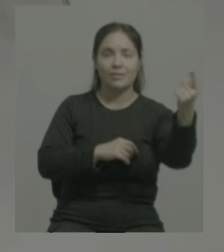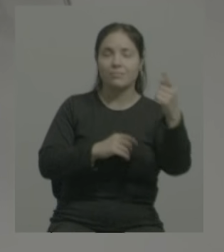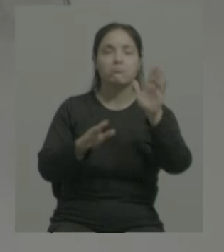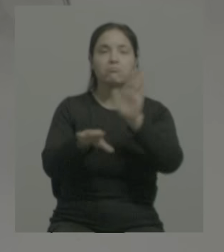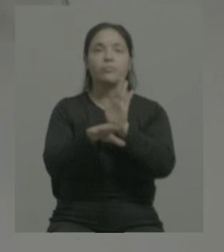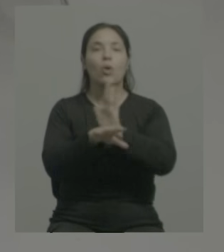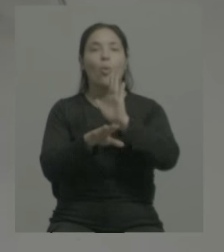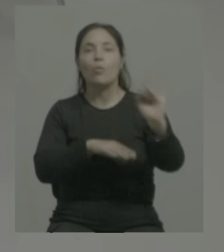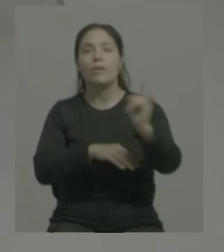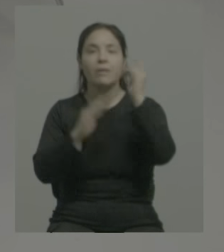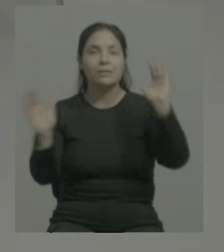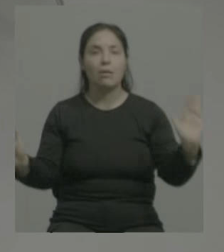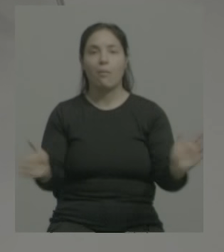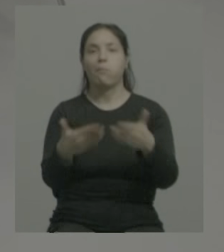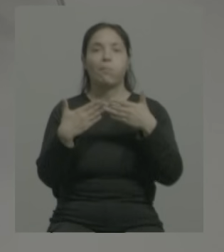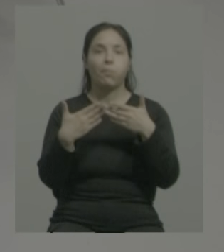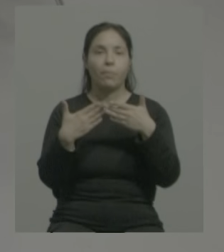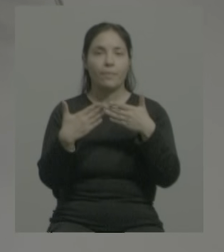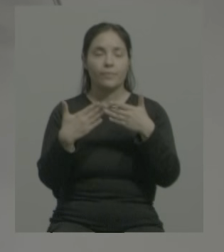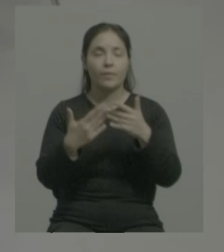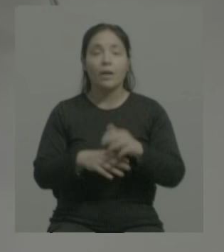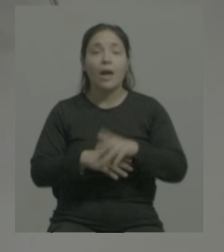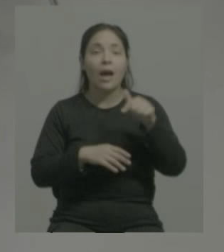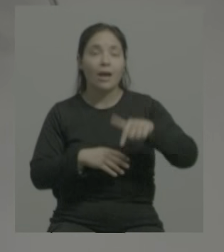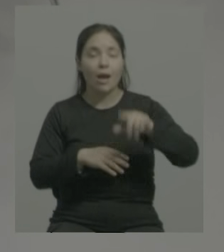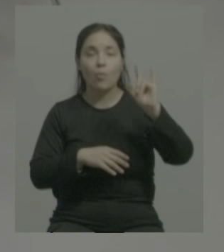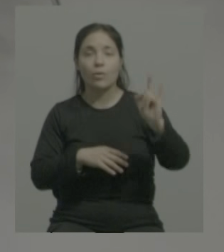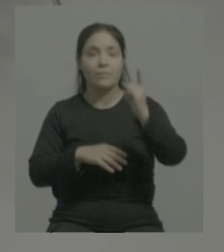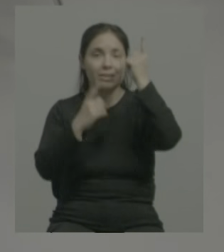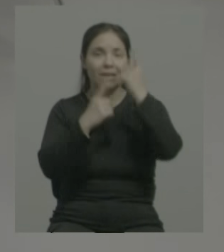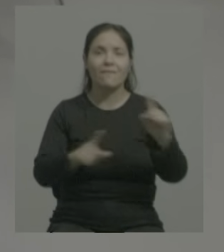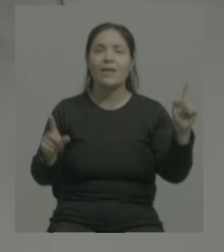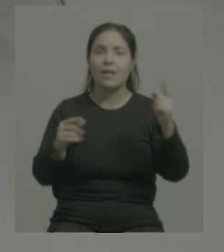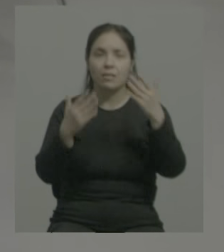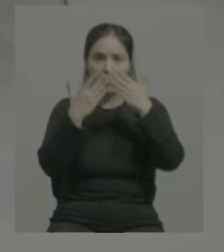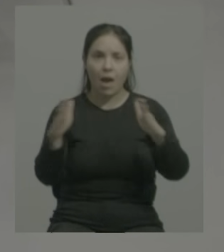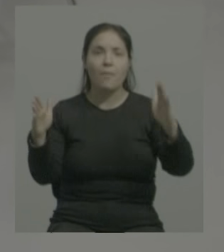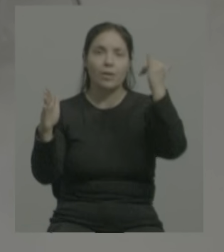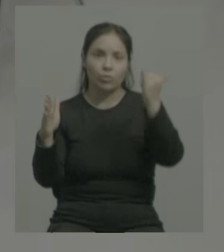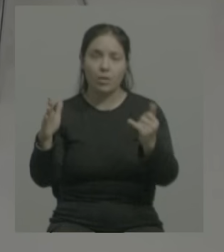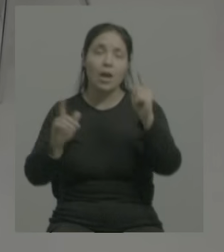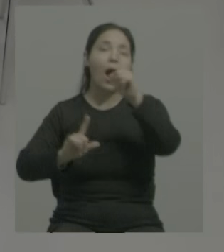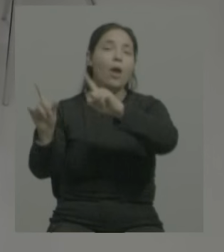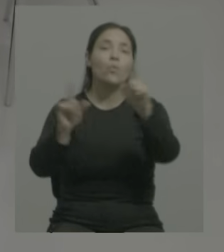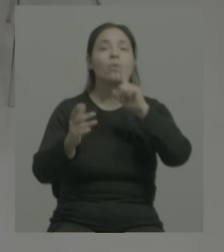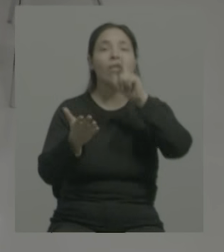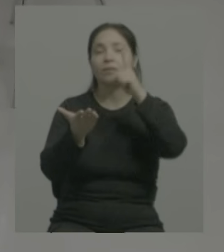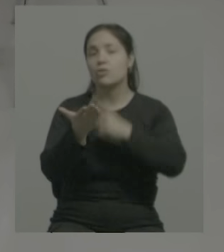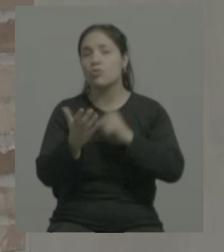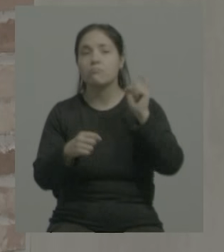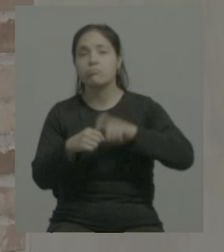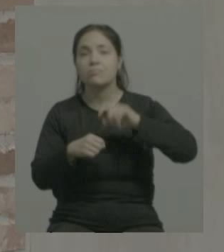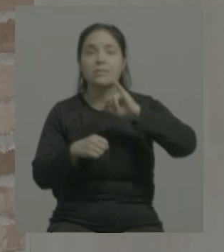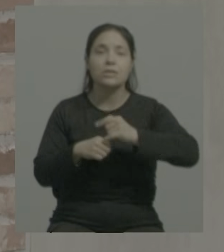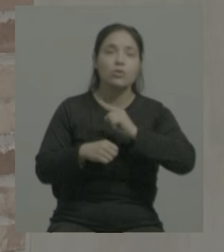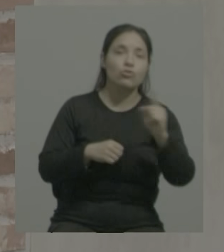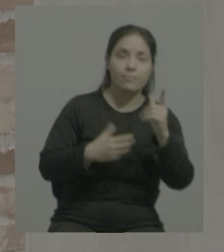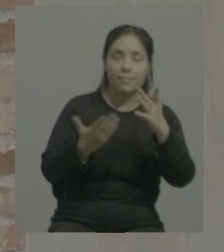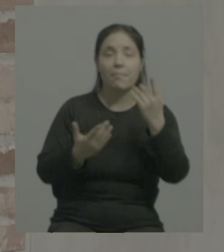hoy. El panorama en la Universidad Nacional de Cuyo es diferente, puertas abiertas, se adhieren o no se adhieren, pero en general en la